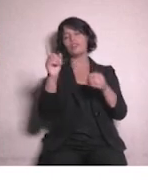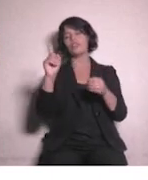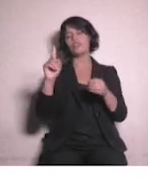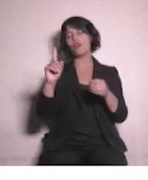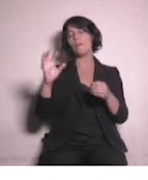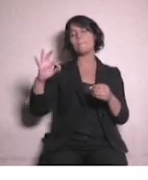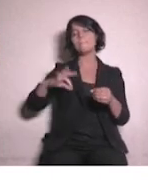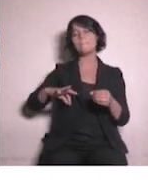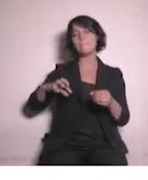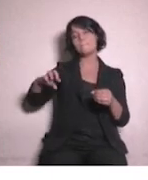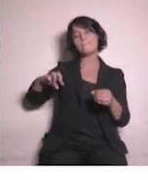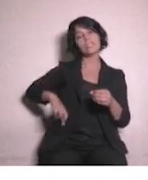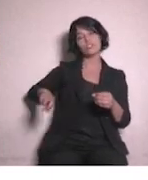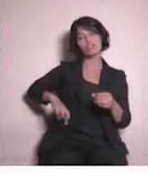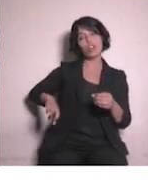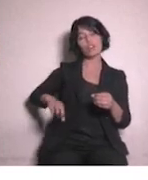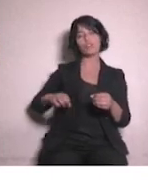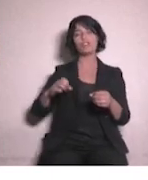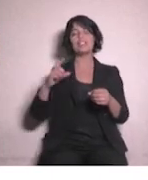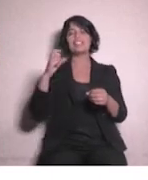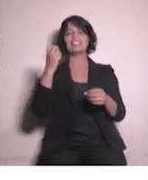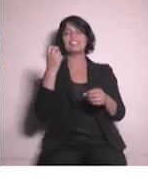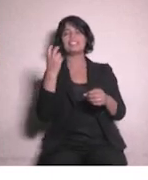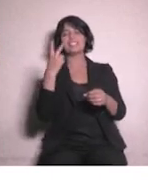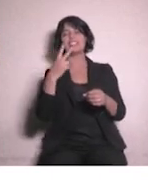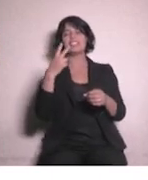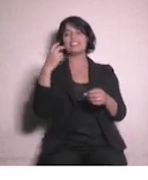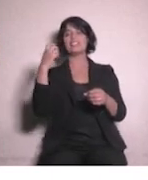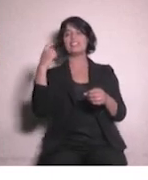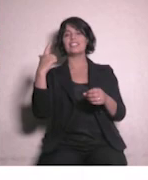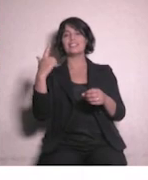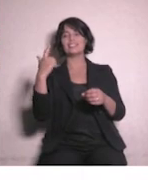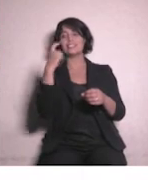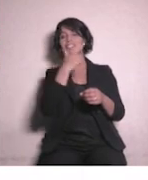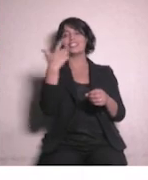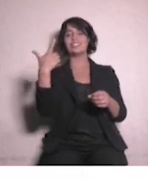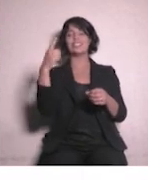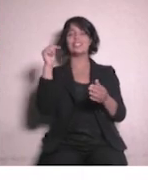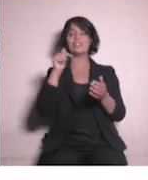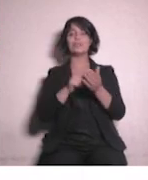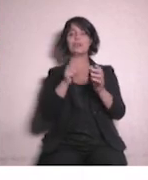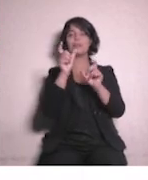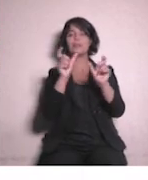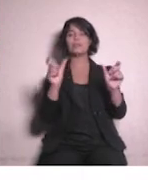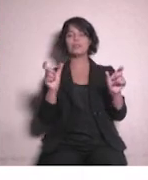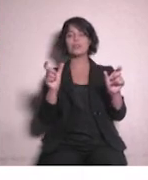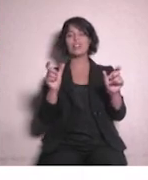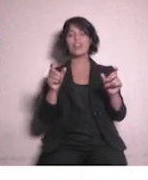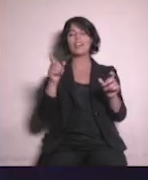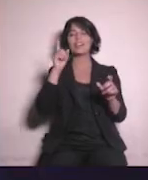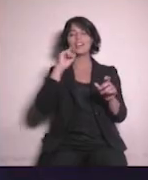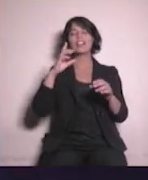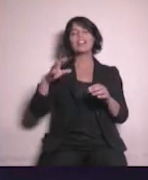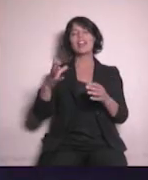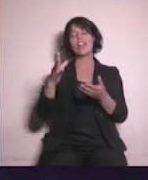Tenemos 172 mil pensionados y 77 mil personas que solo tienen ahorro voluntario. Es más o